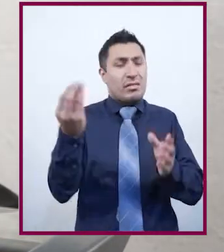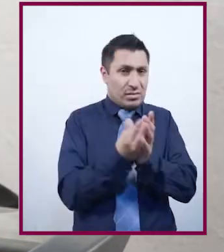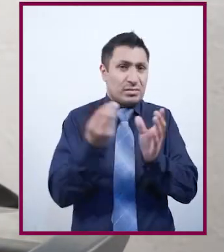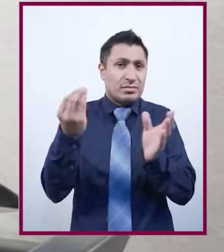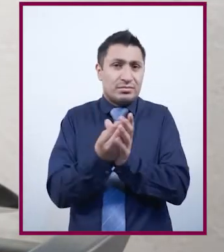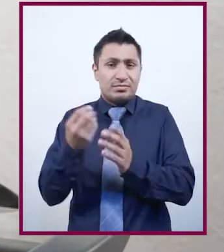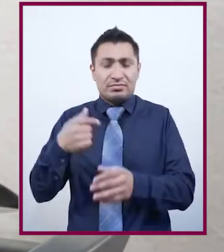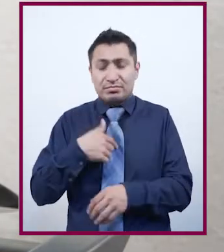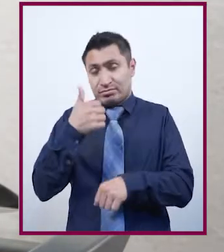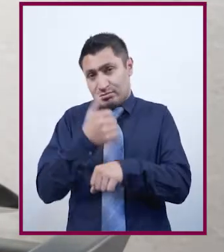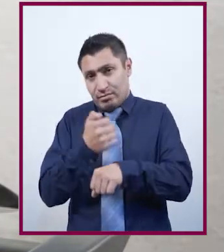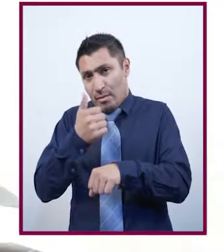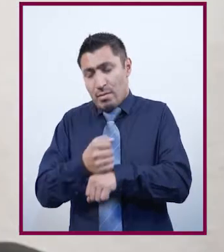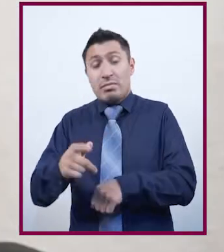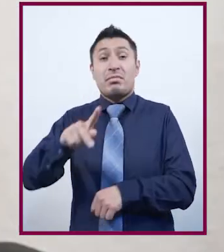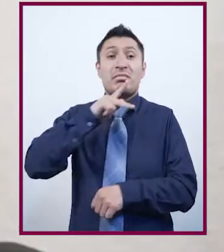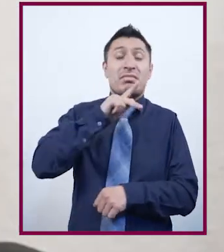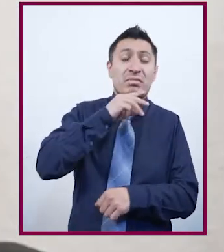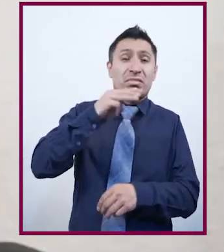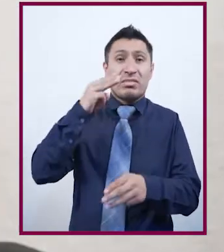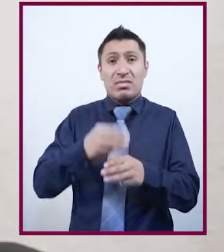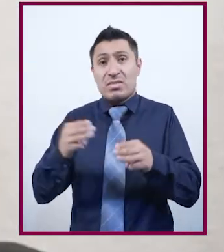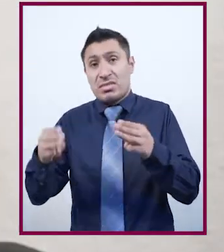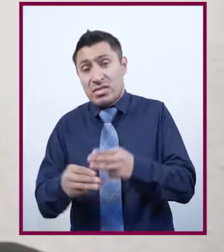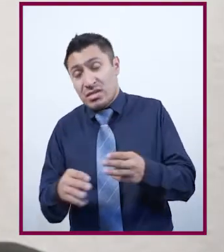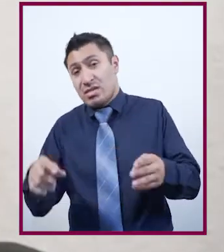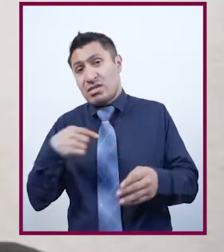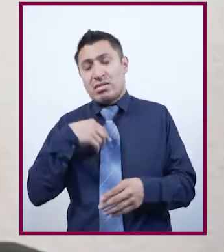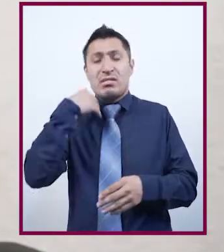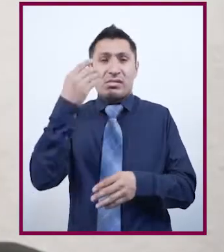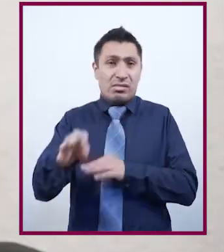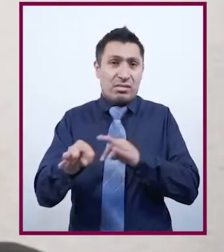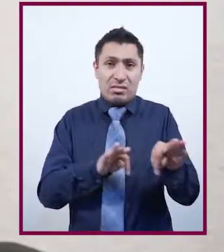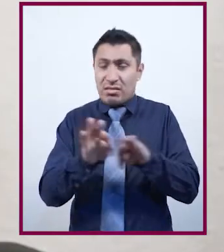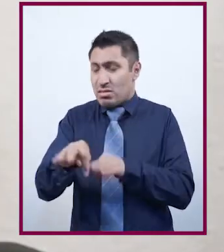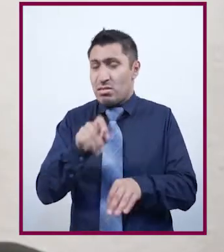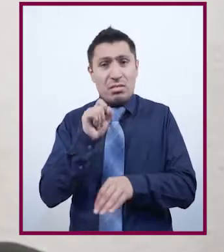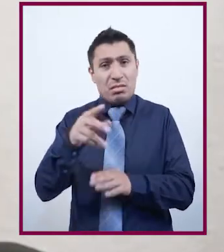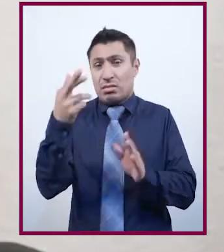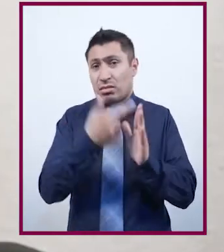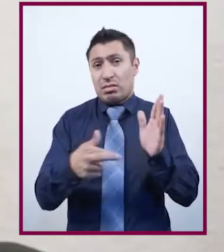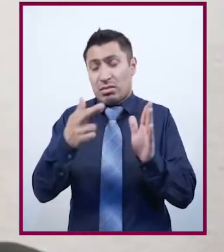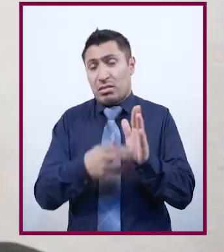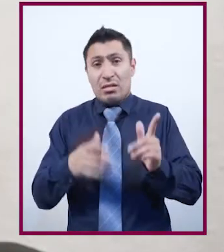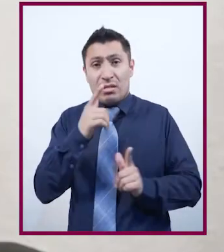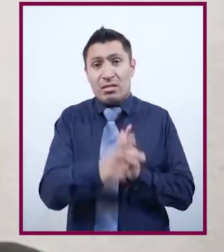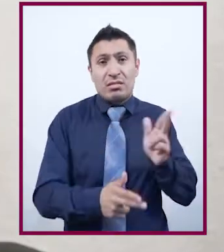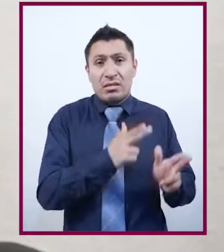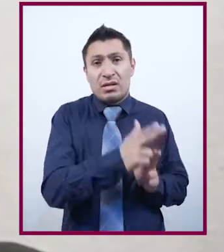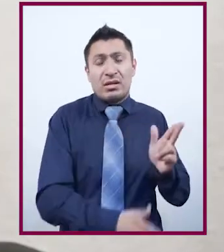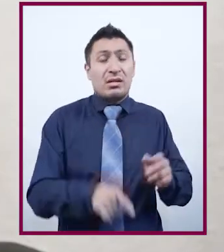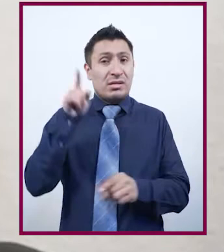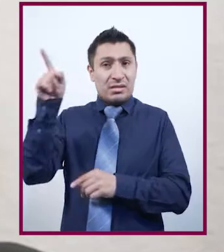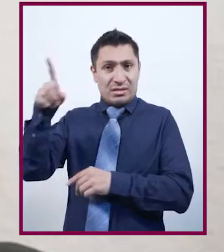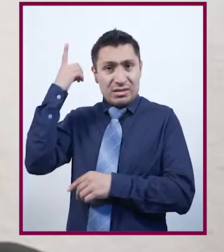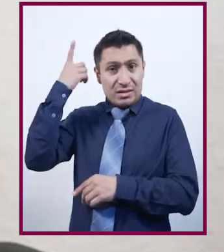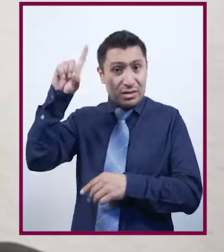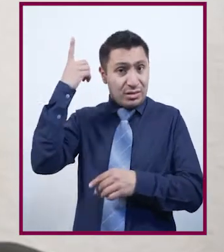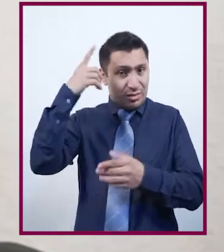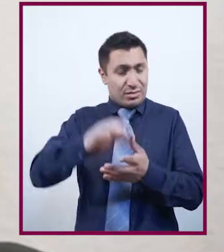había cursado mi instrucción primaria. Mi padre fue maderista y empecé a querer trabajar en los talleres del ferrocarril en la ciudad de